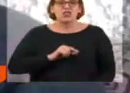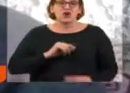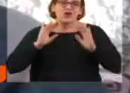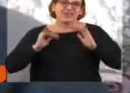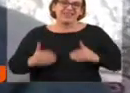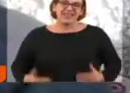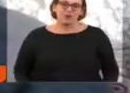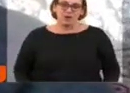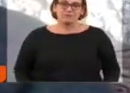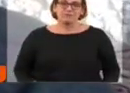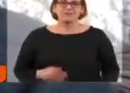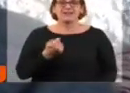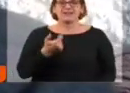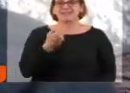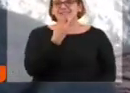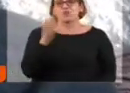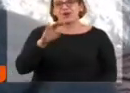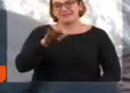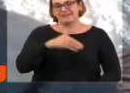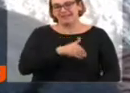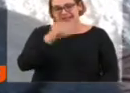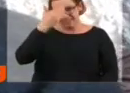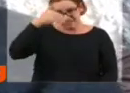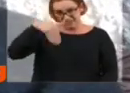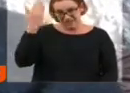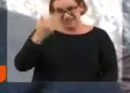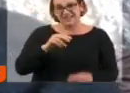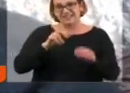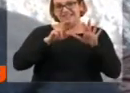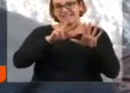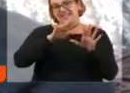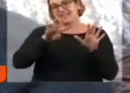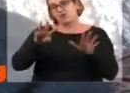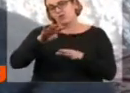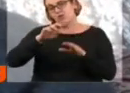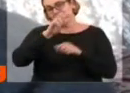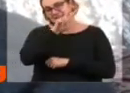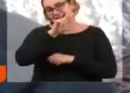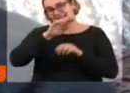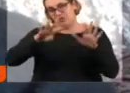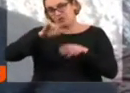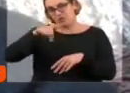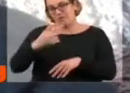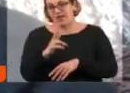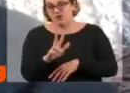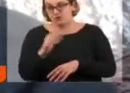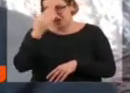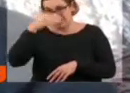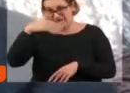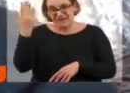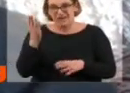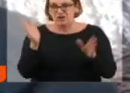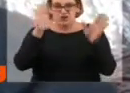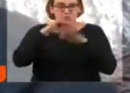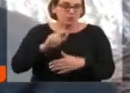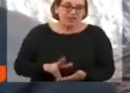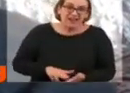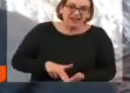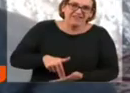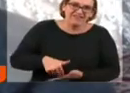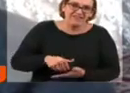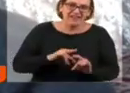Llegué a casi 40 fiebre, 39 con 8. Entonces ahí fue lo que... No me podían levantar en la